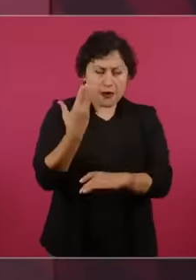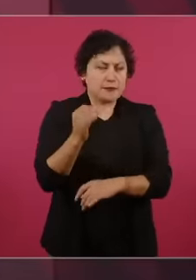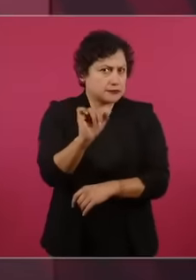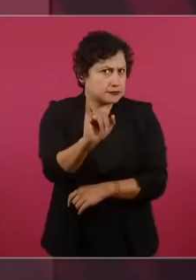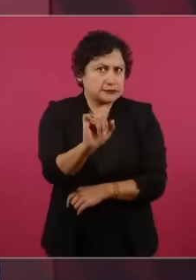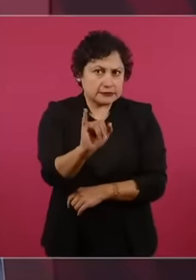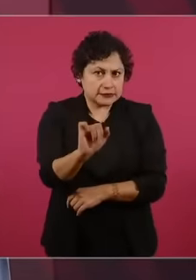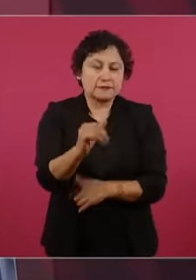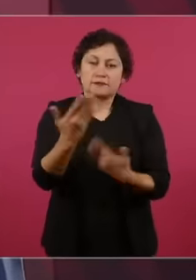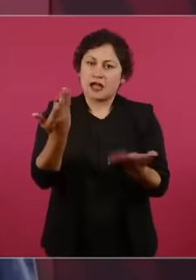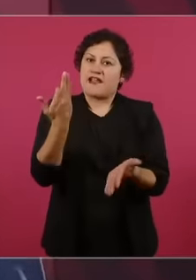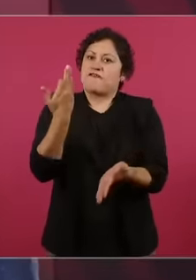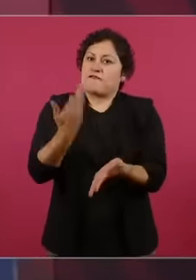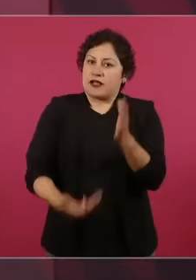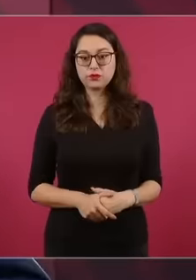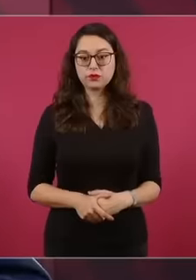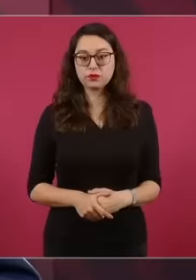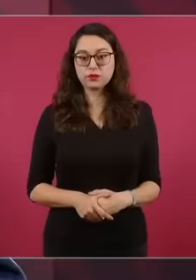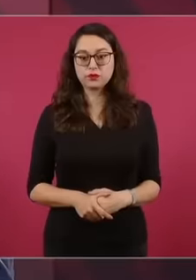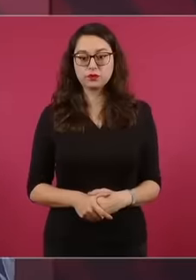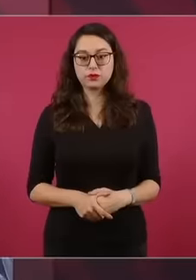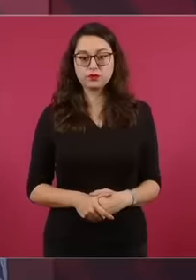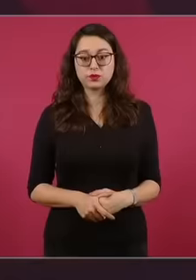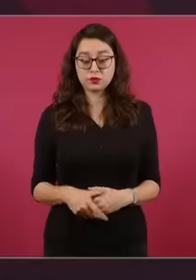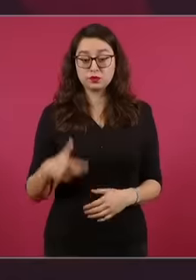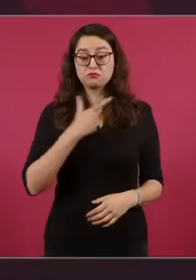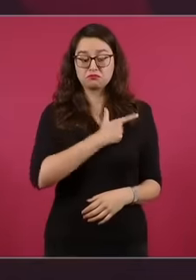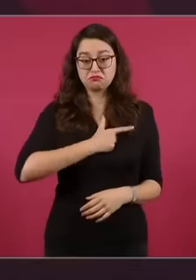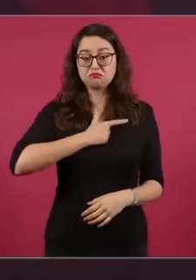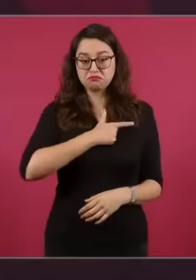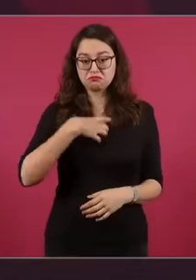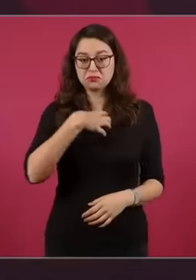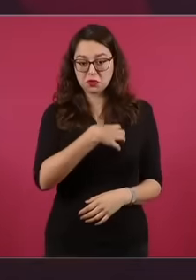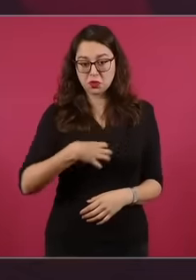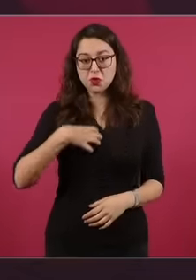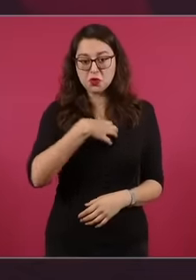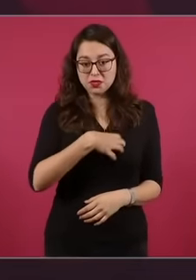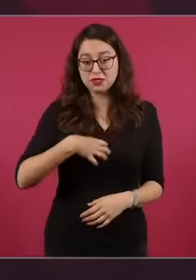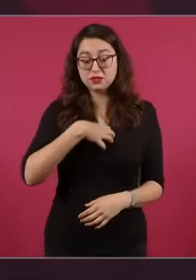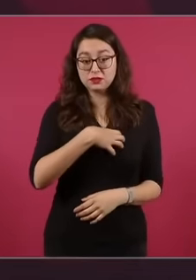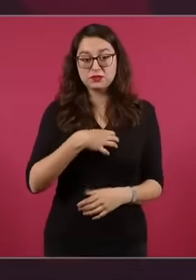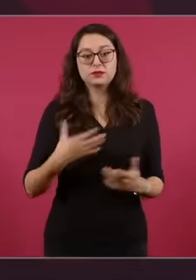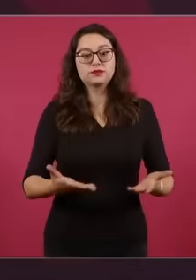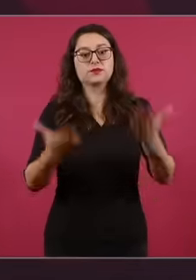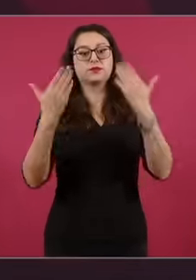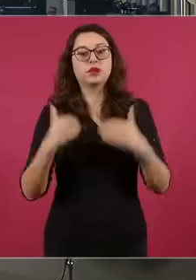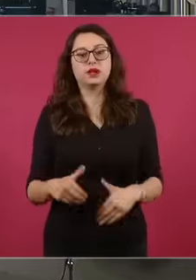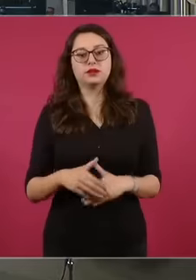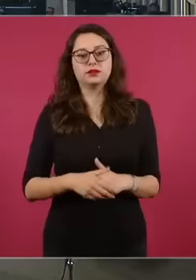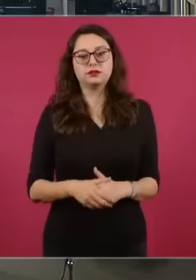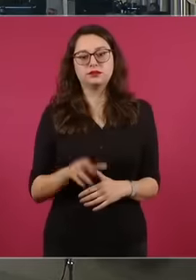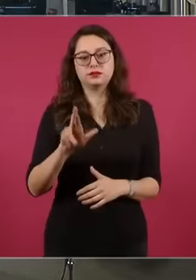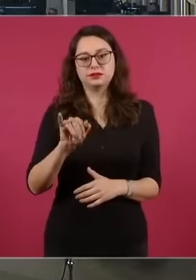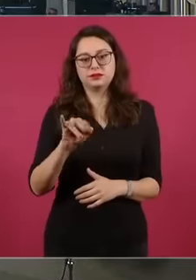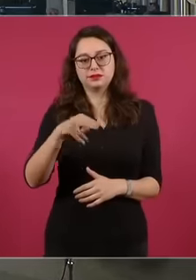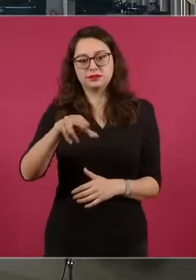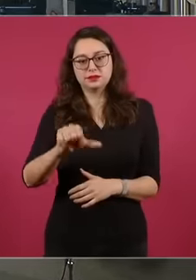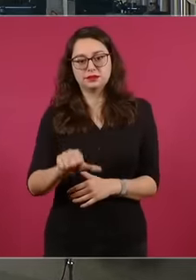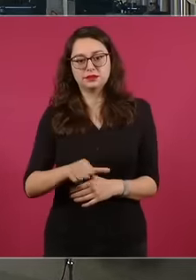hace falta la renovación. Muy contentos y adelante. Vamos con Reina.